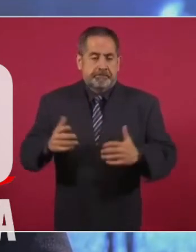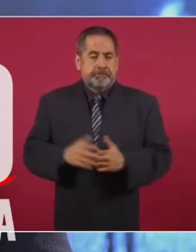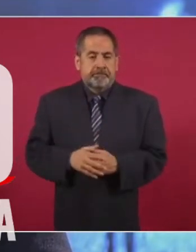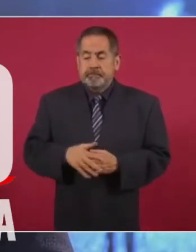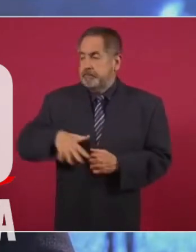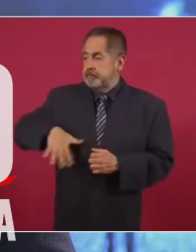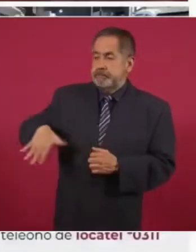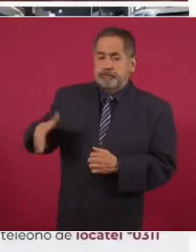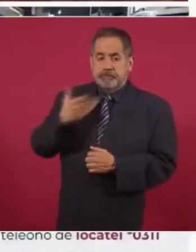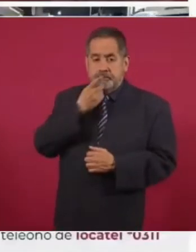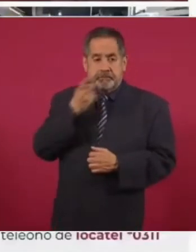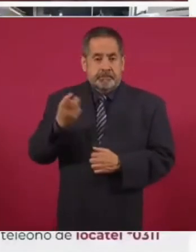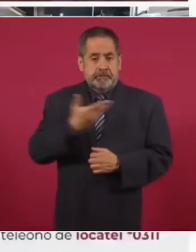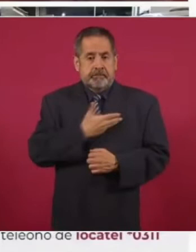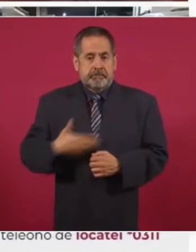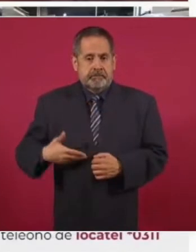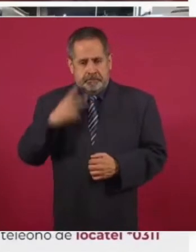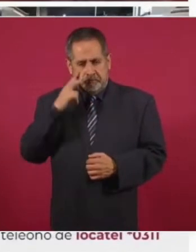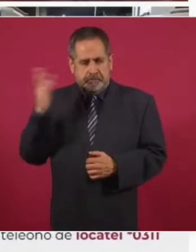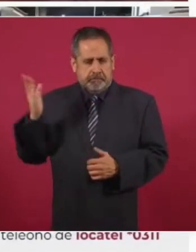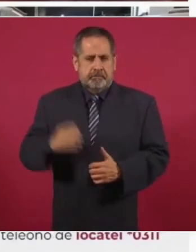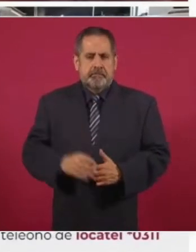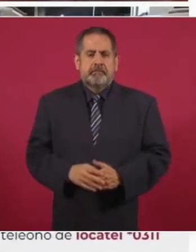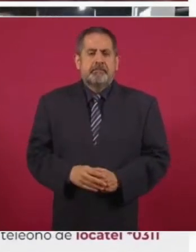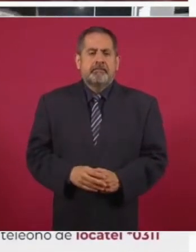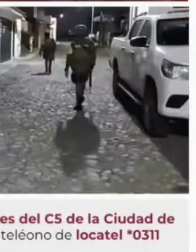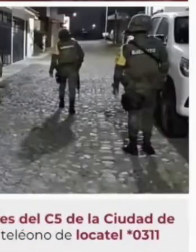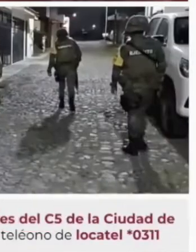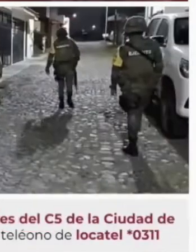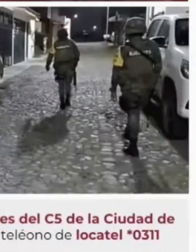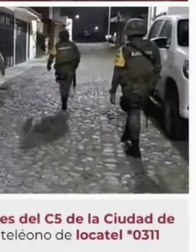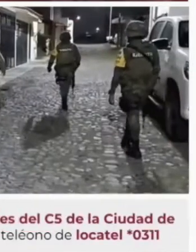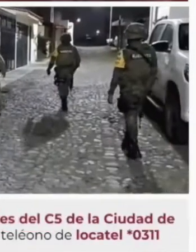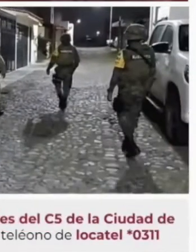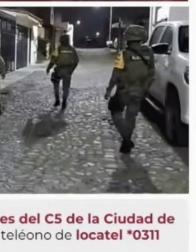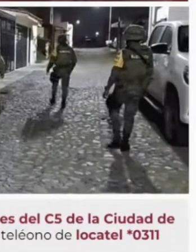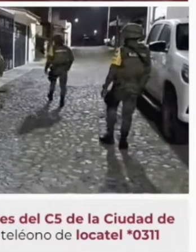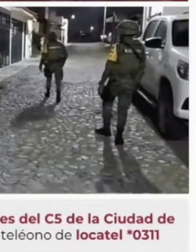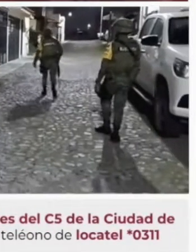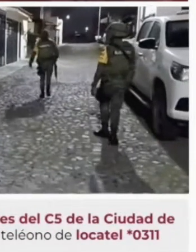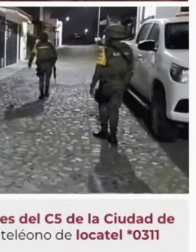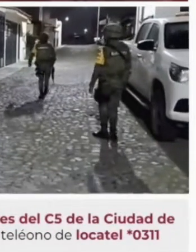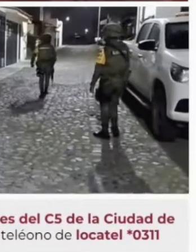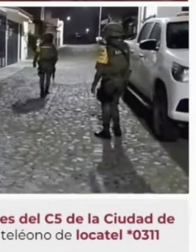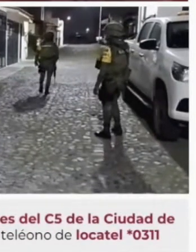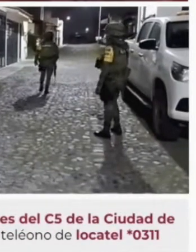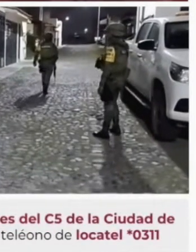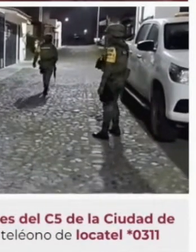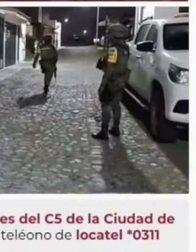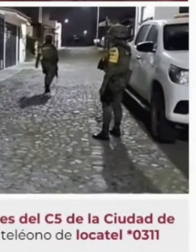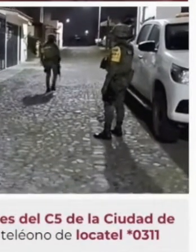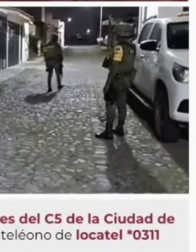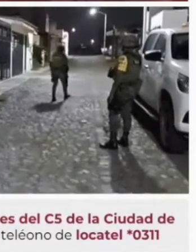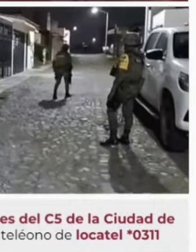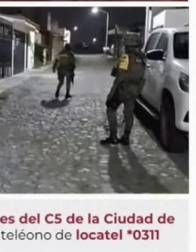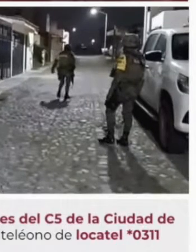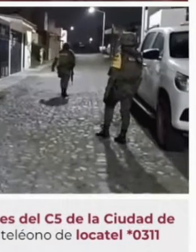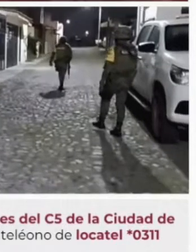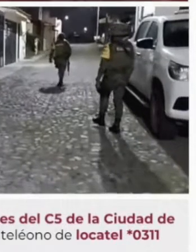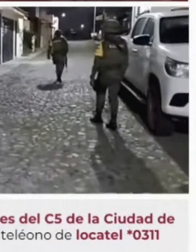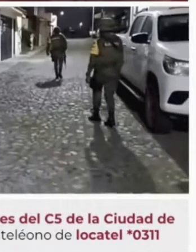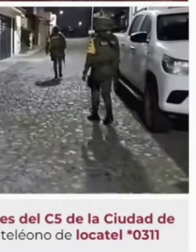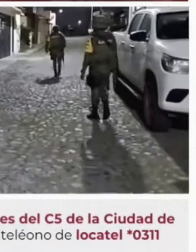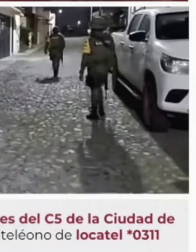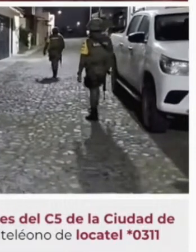señor presidente en voz de la jefa de gobierno de la Ciudad de México se dio a conocer dos